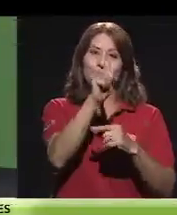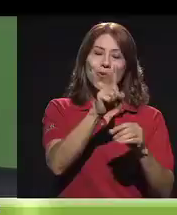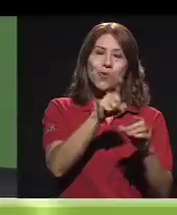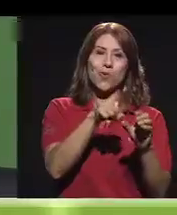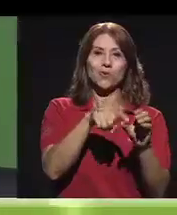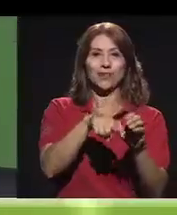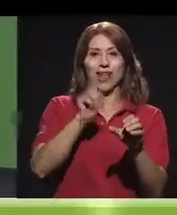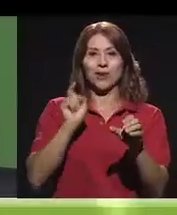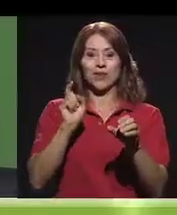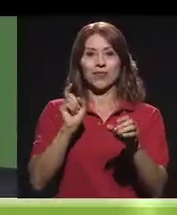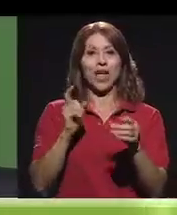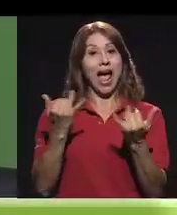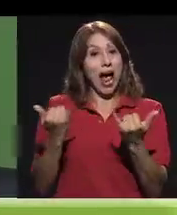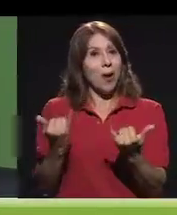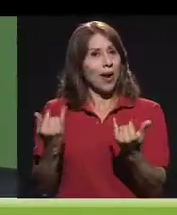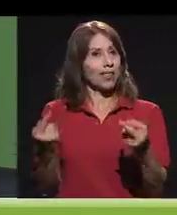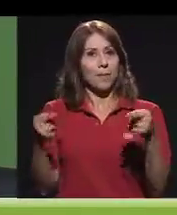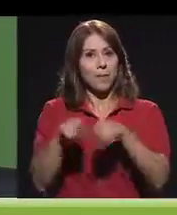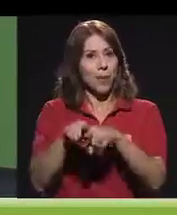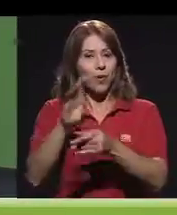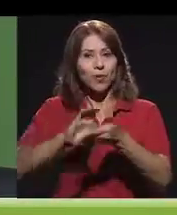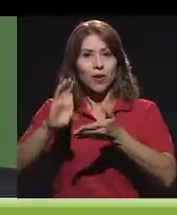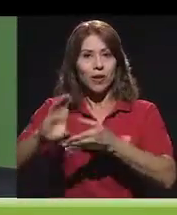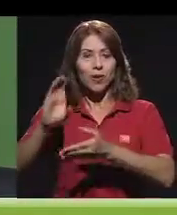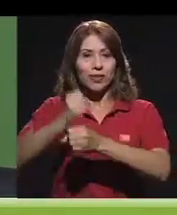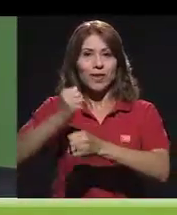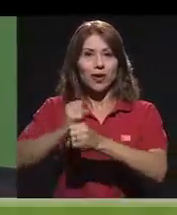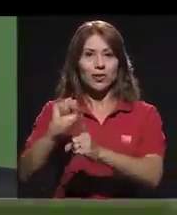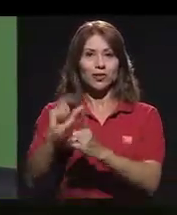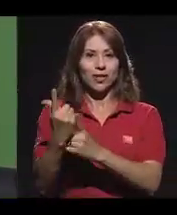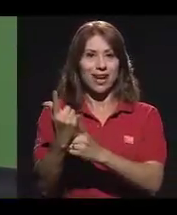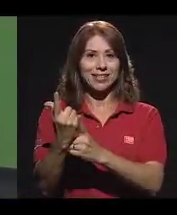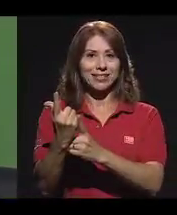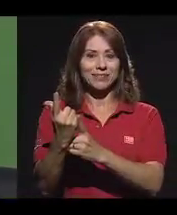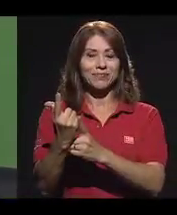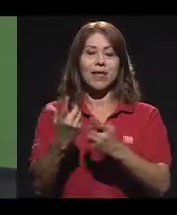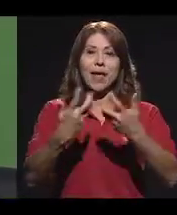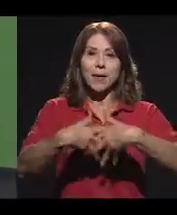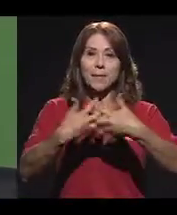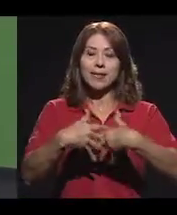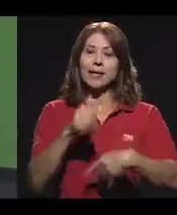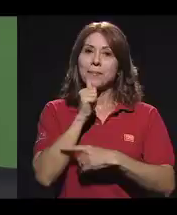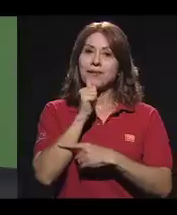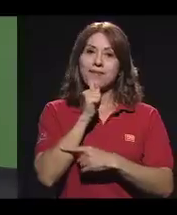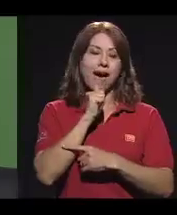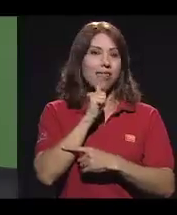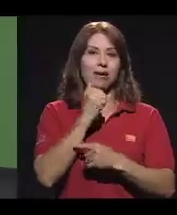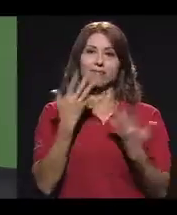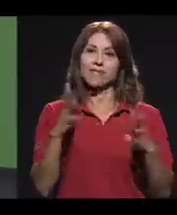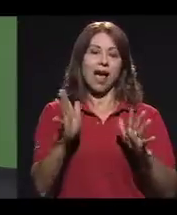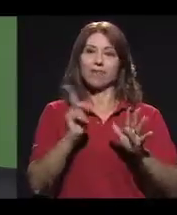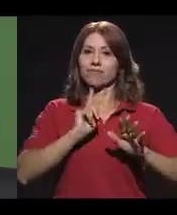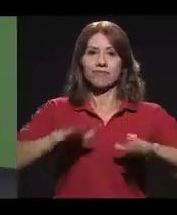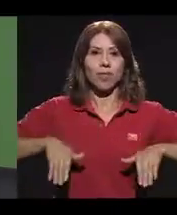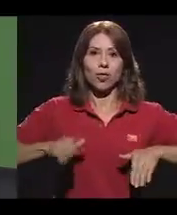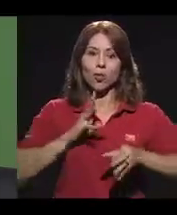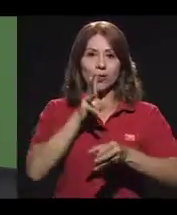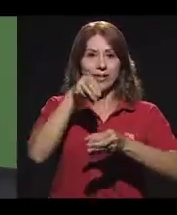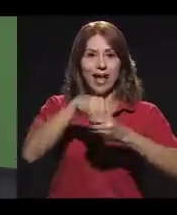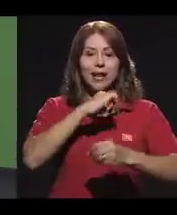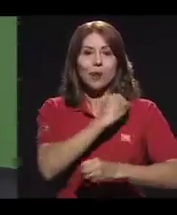ni tampoco está el Colegio de Trabajadores Sociales. Adicionalmente, la empresa privada no está tampoco ya dentro de la Junta